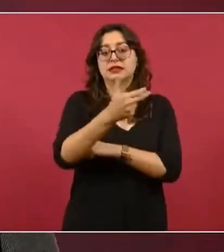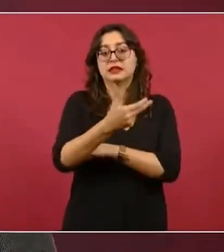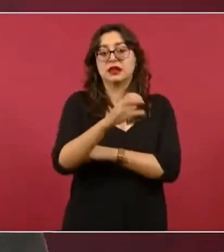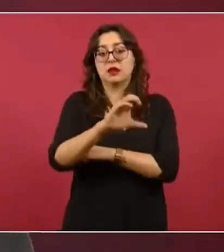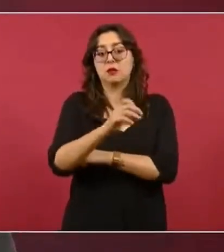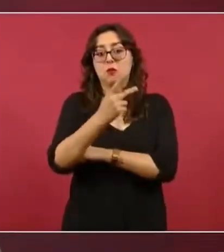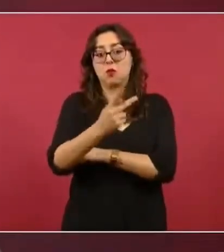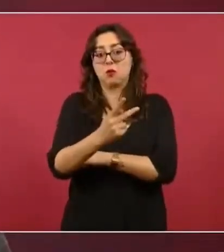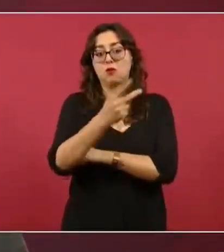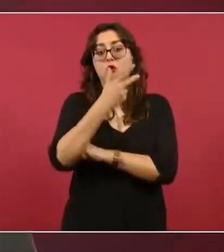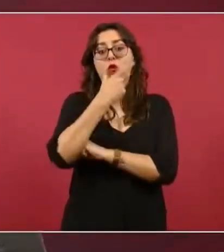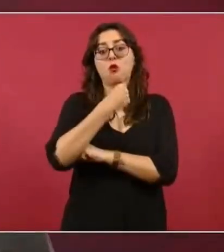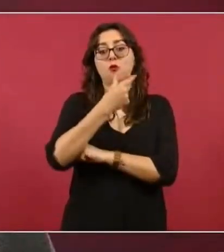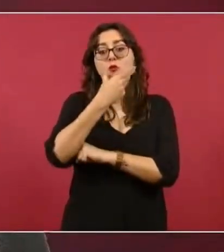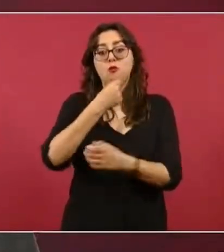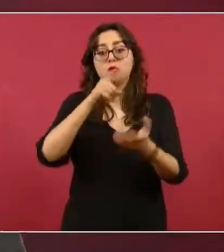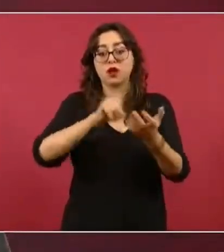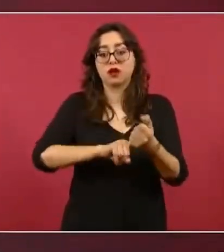que repartía